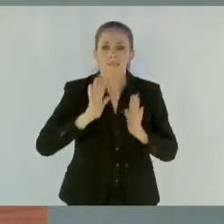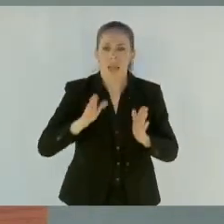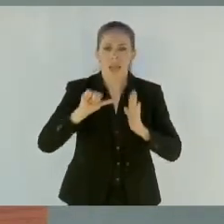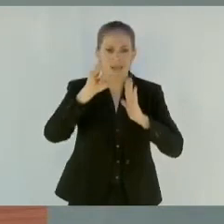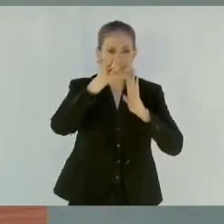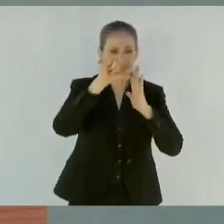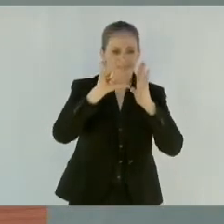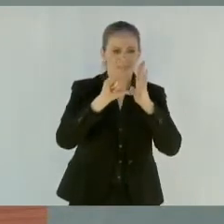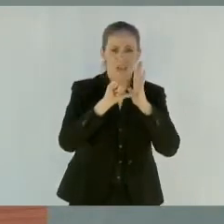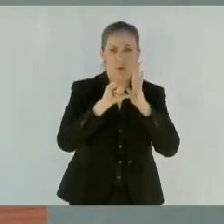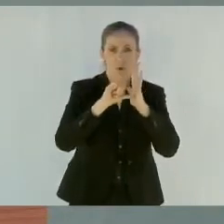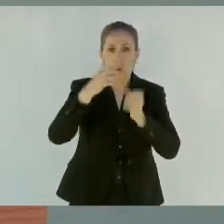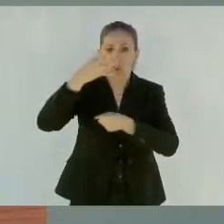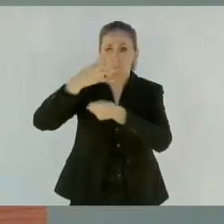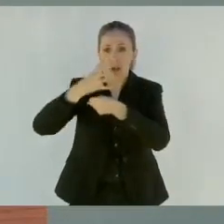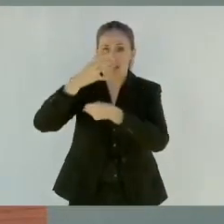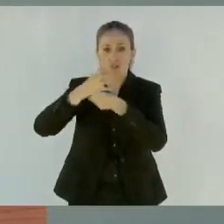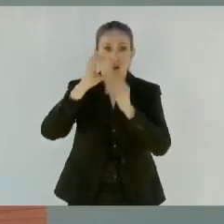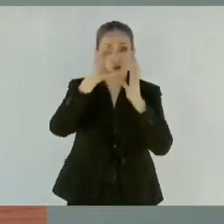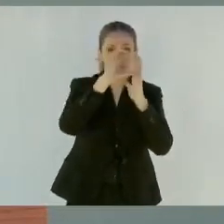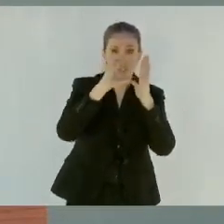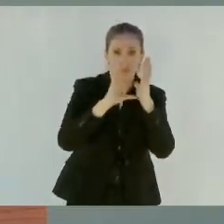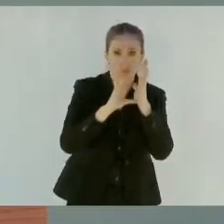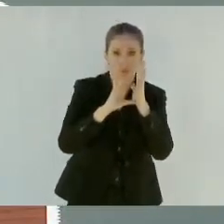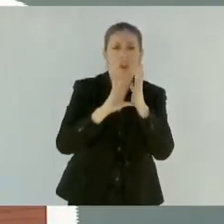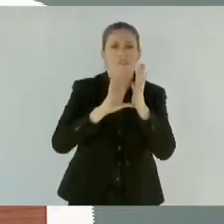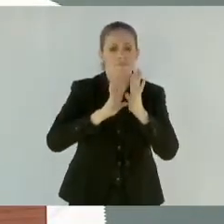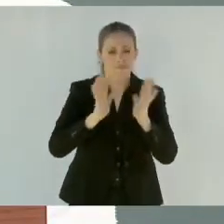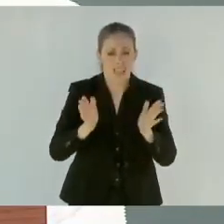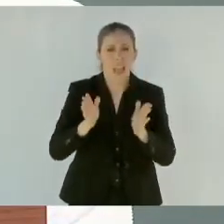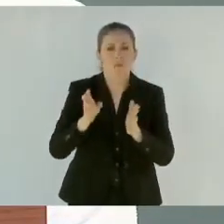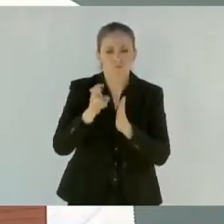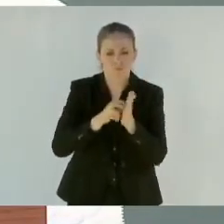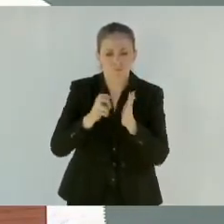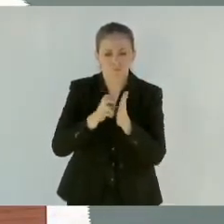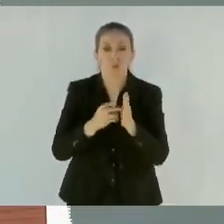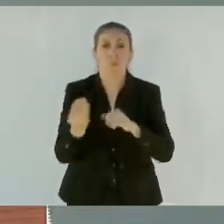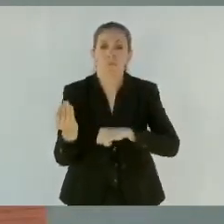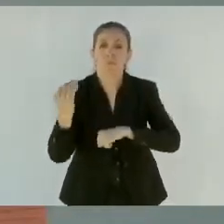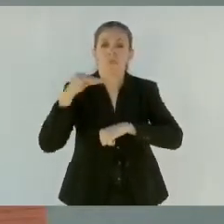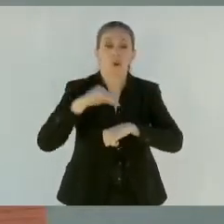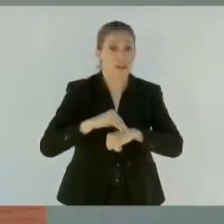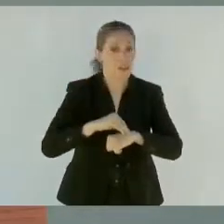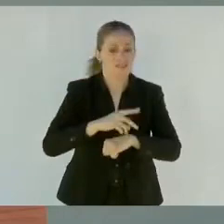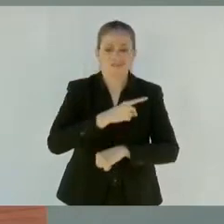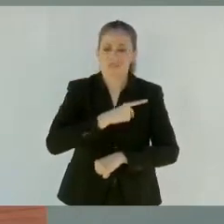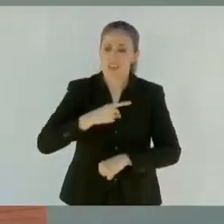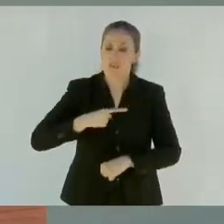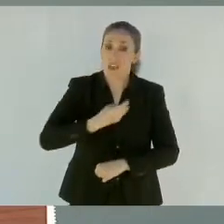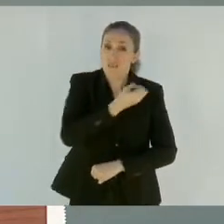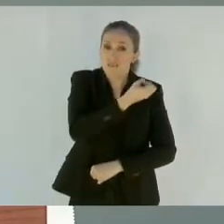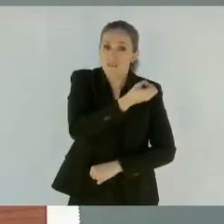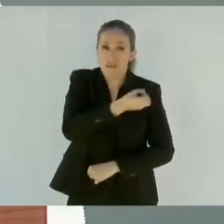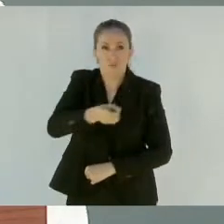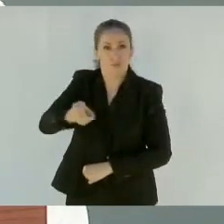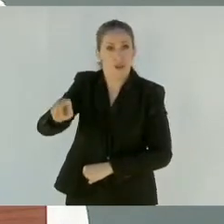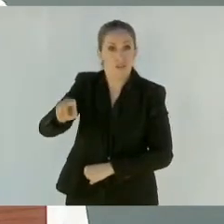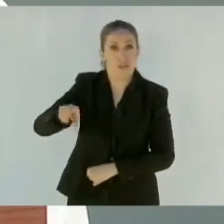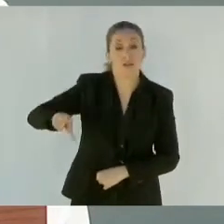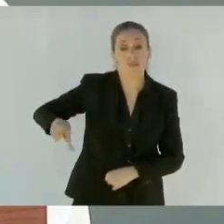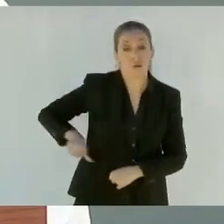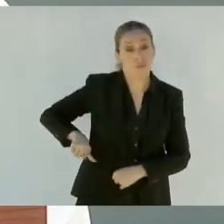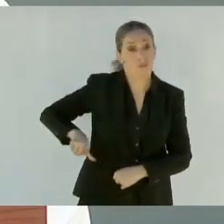4 constitucional y ya es una obligación del